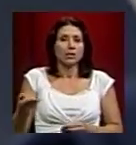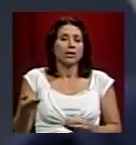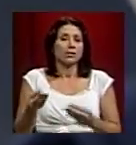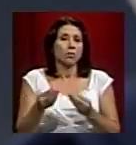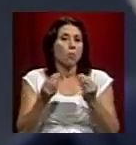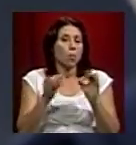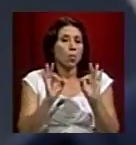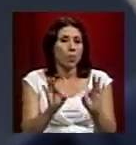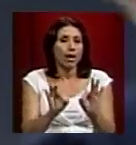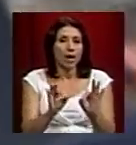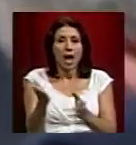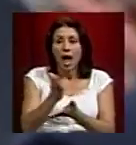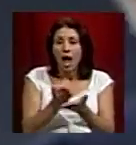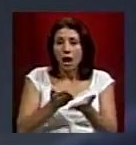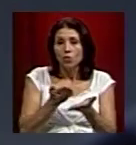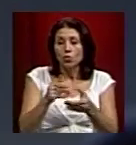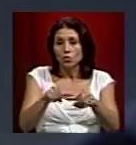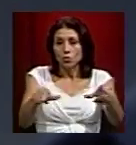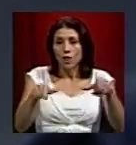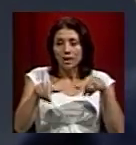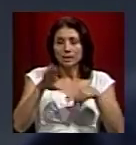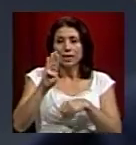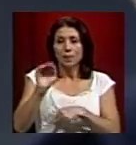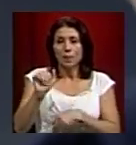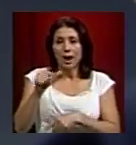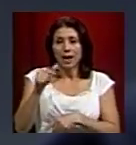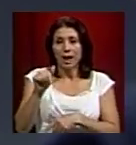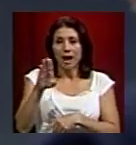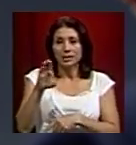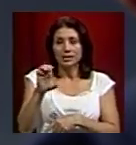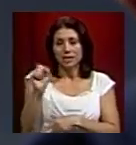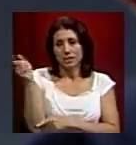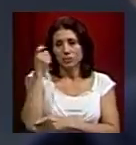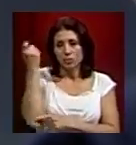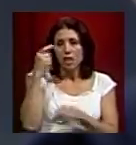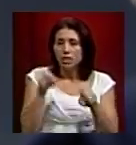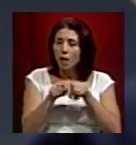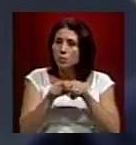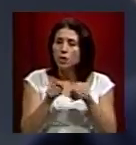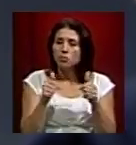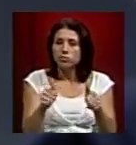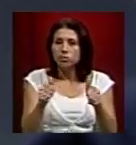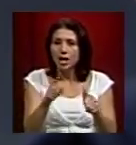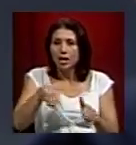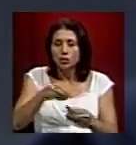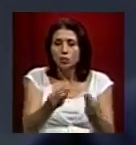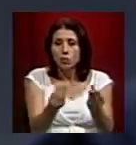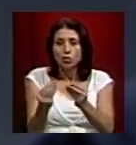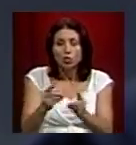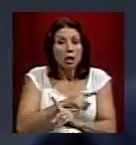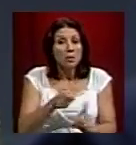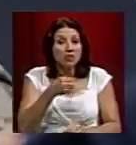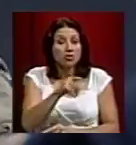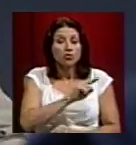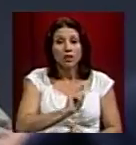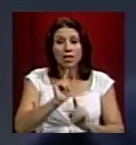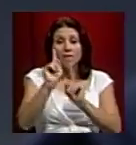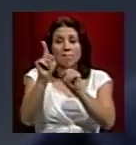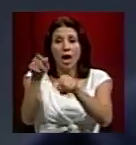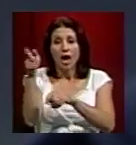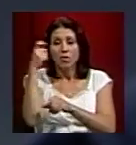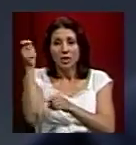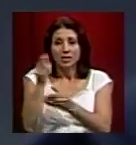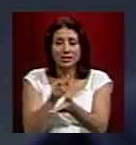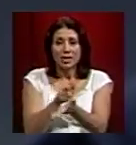suceso. Algunas partes de bagaces también lo son, en esos mismos productos, pero si te vas a la zona de Liberia, pues ahí no te va a